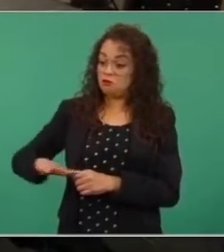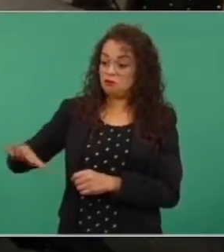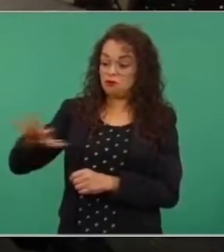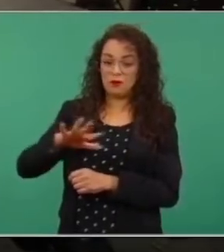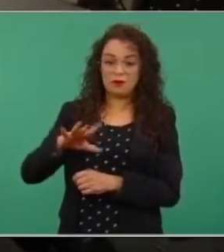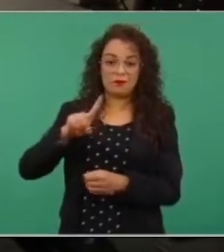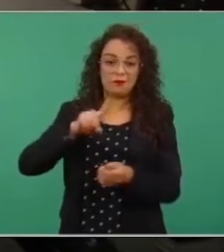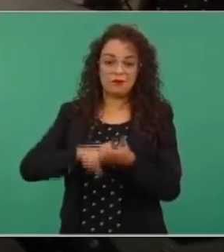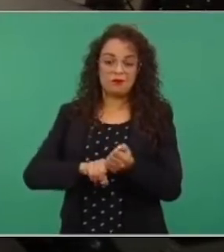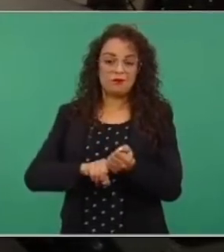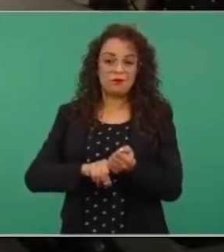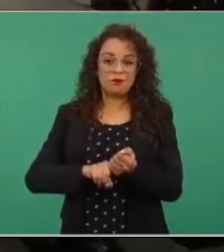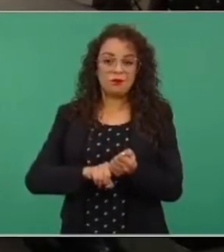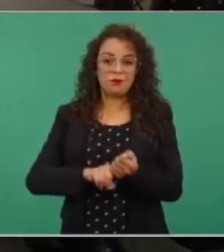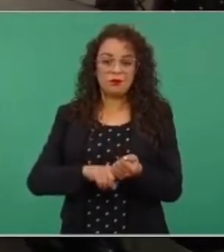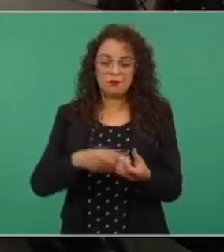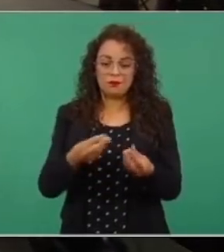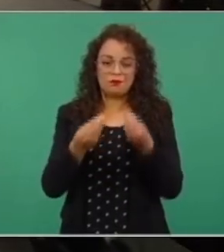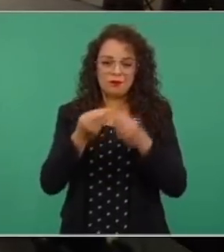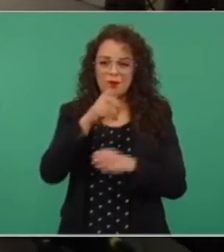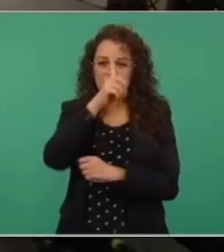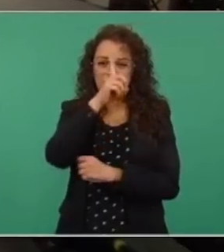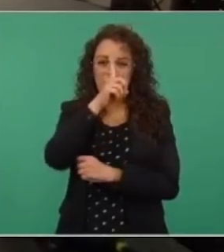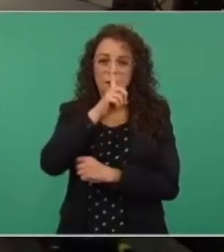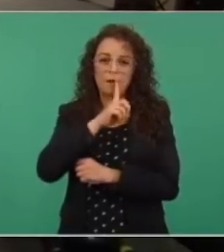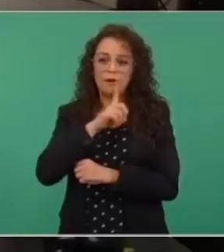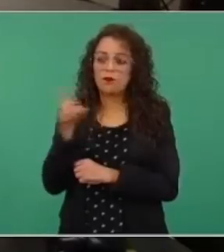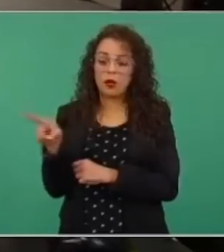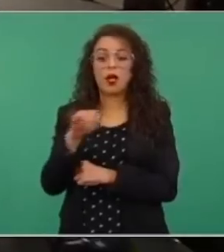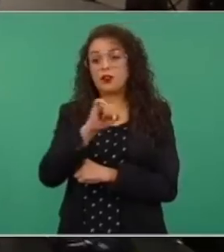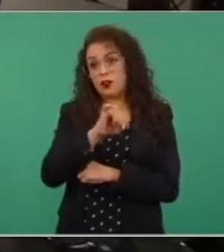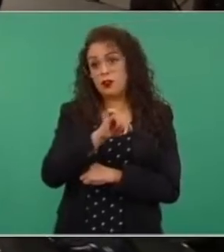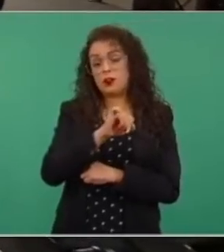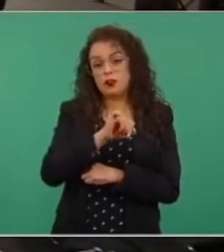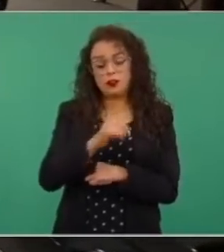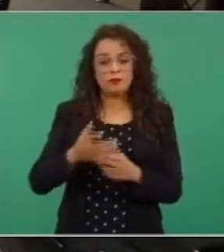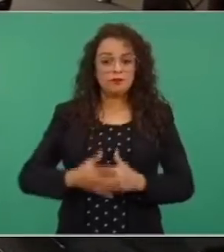retacería de mentiras.